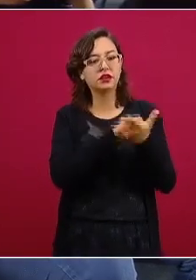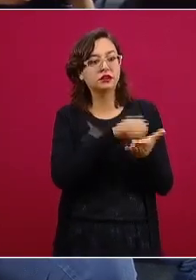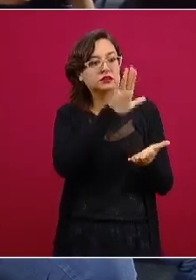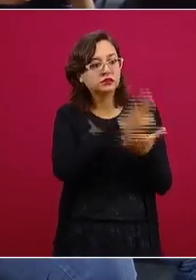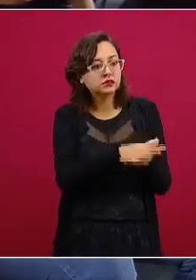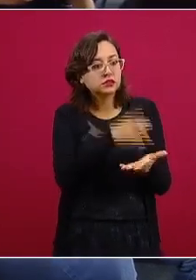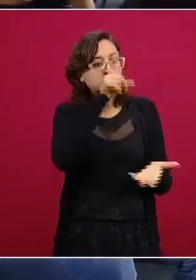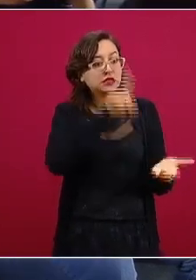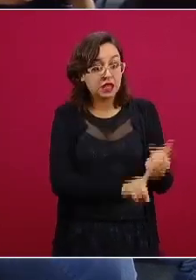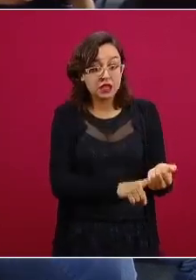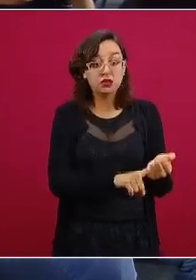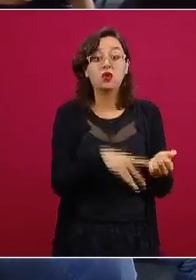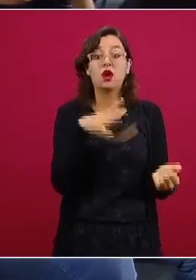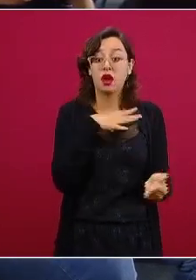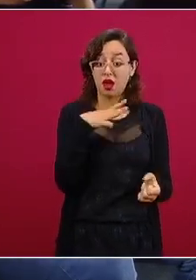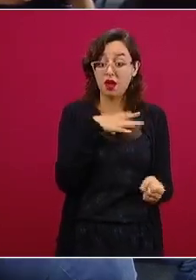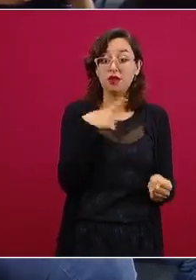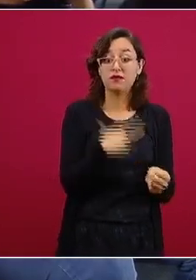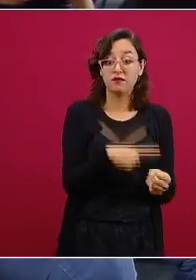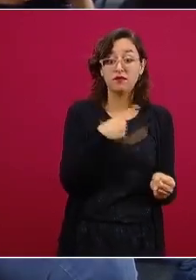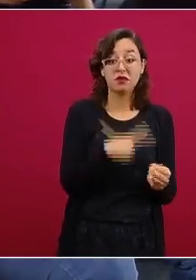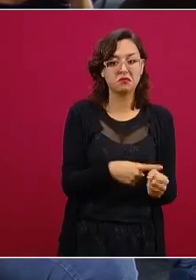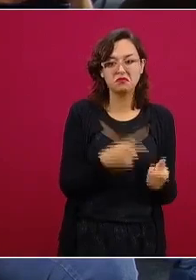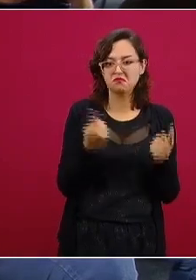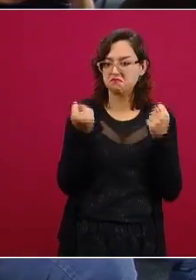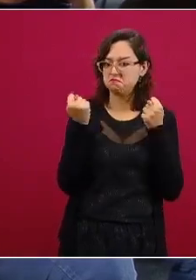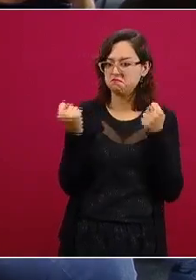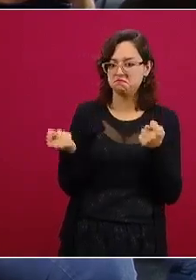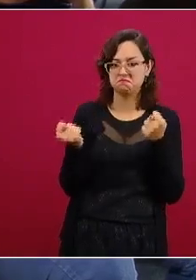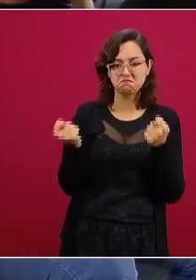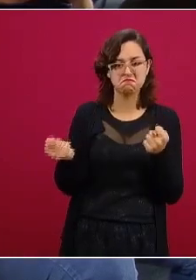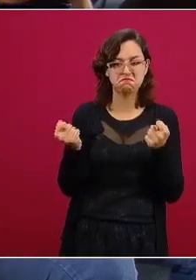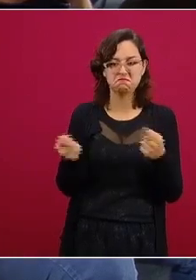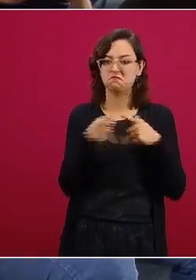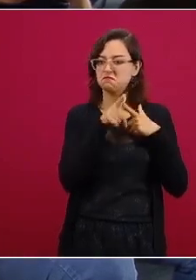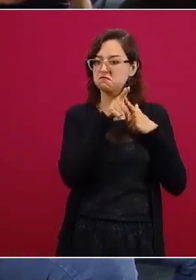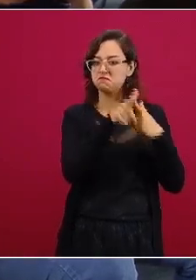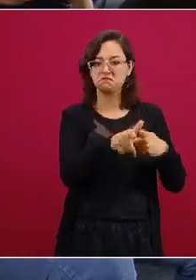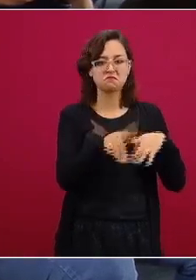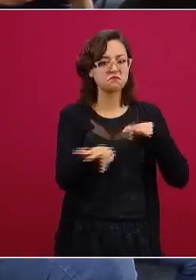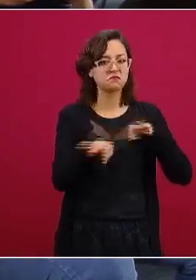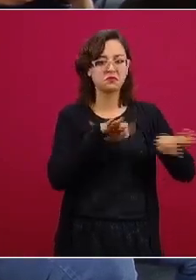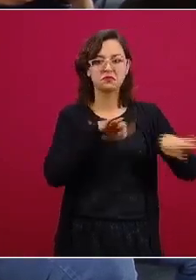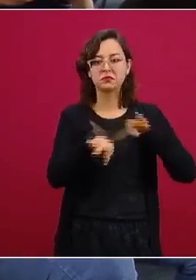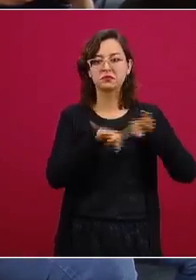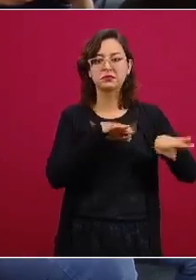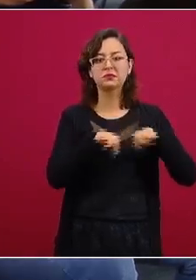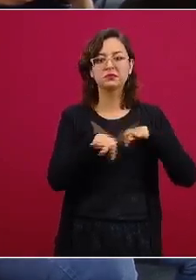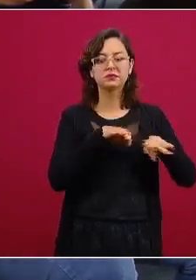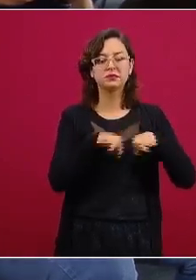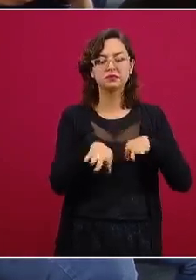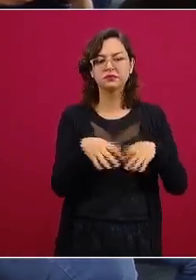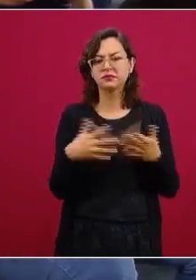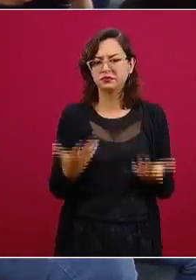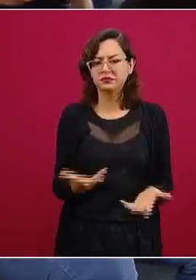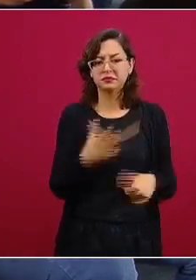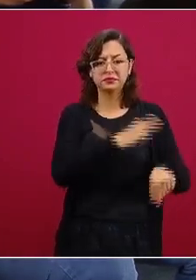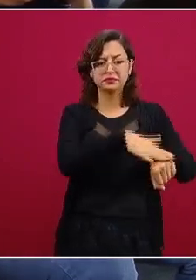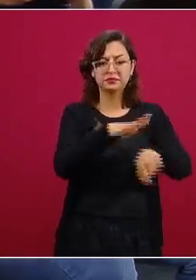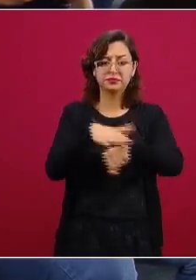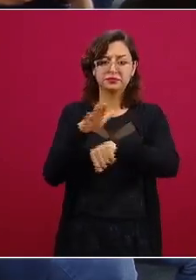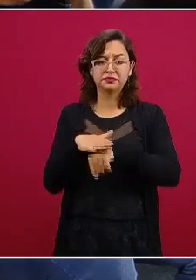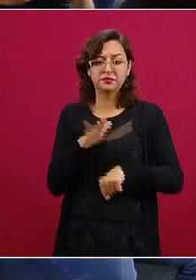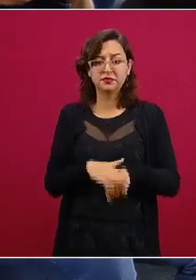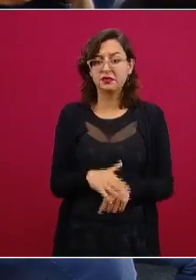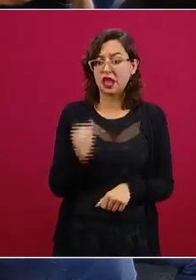sus empresas de que hay inclusive casos de COVID y que siguen laborando. ¿Hay algún llamado,